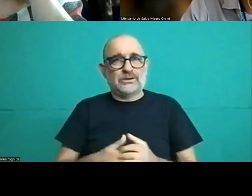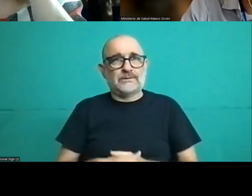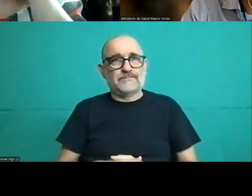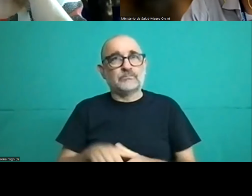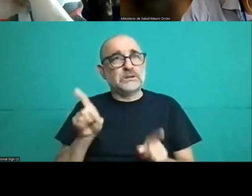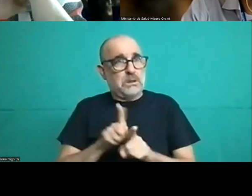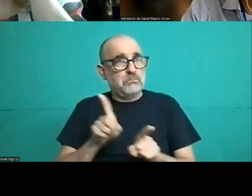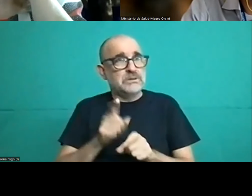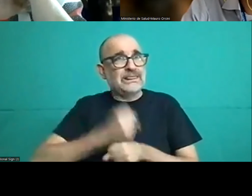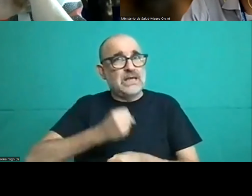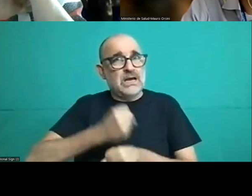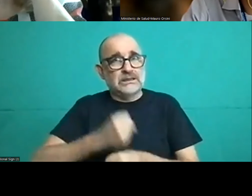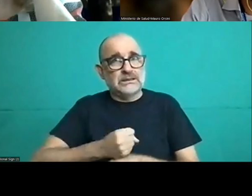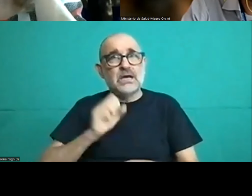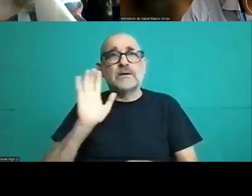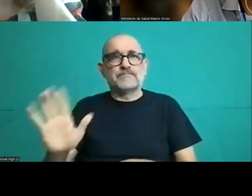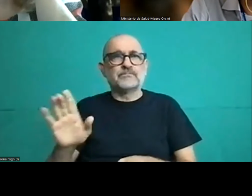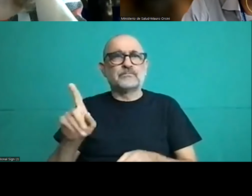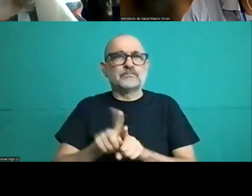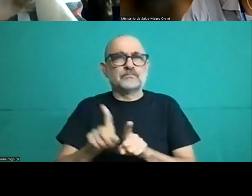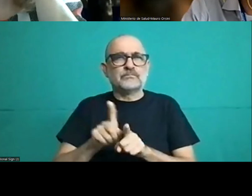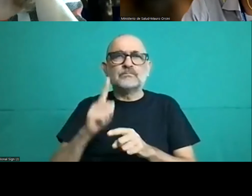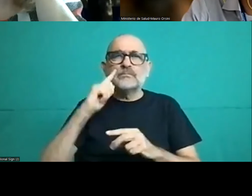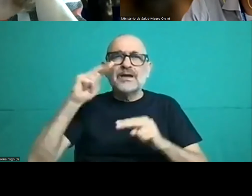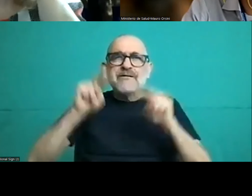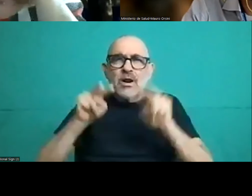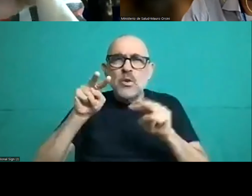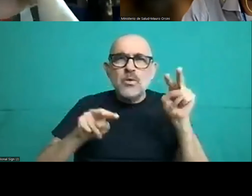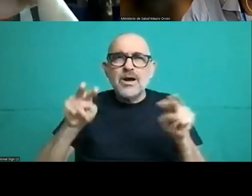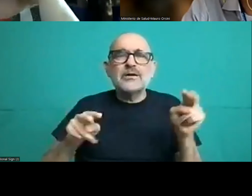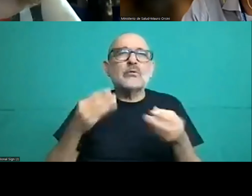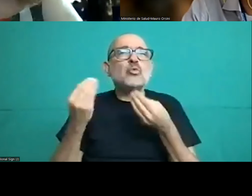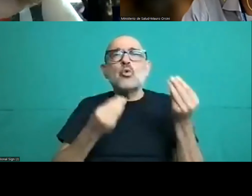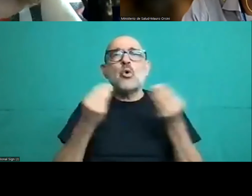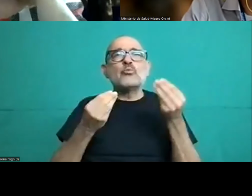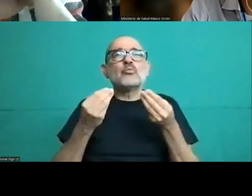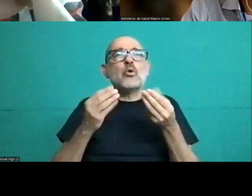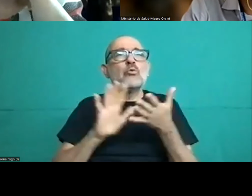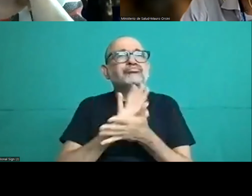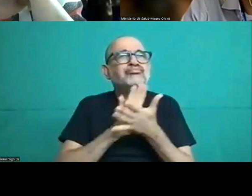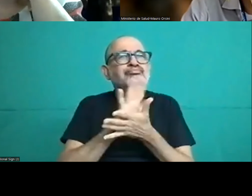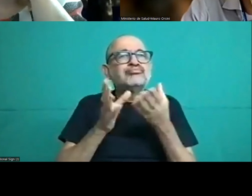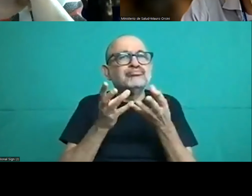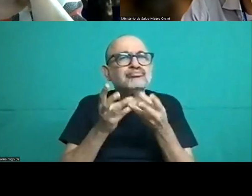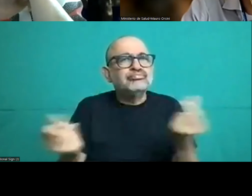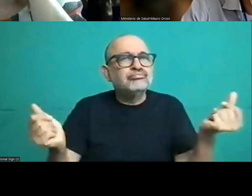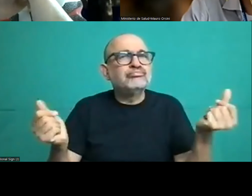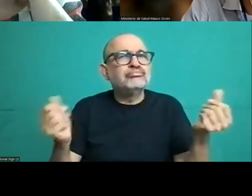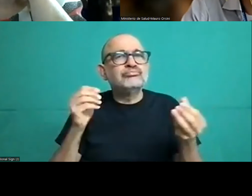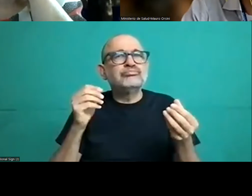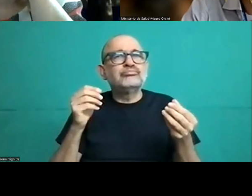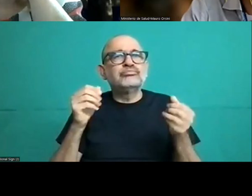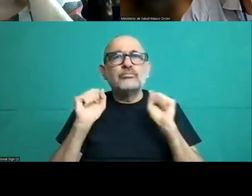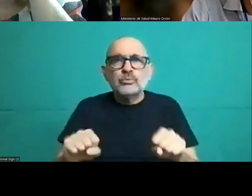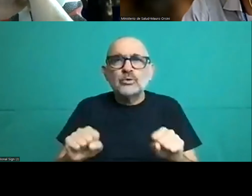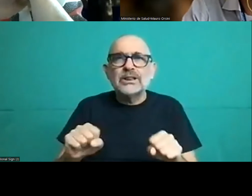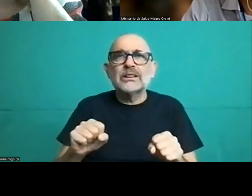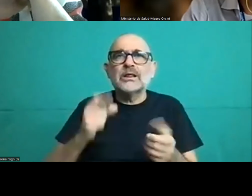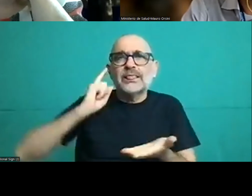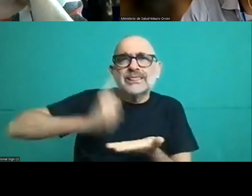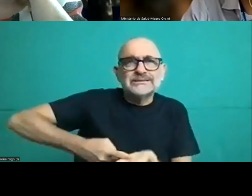estas decisiones que se pueden tomar, que se pueden hacer con las mejores intenciones, tengan los efectos que se